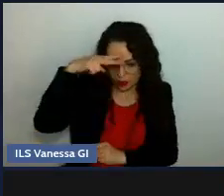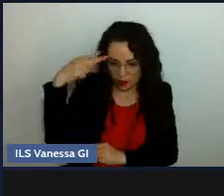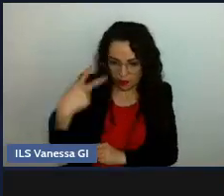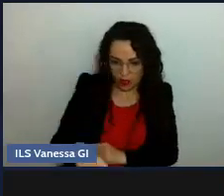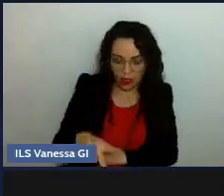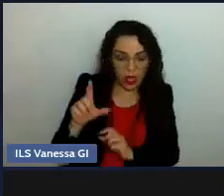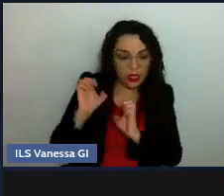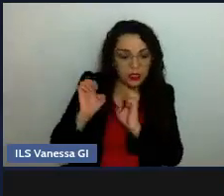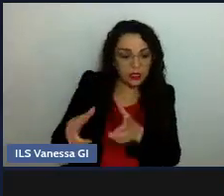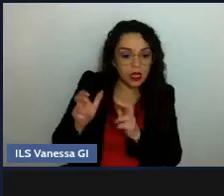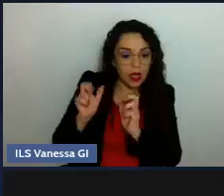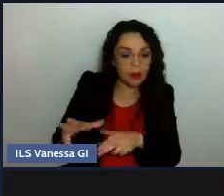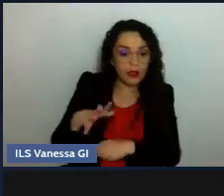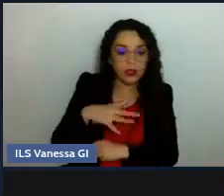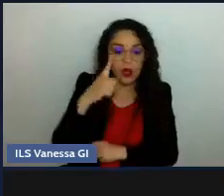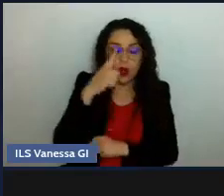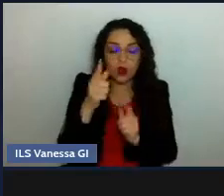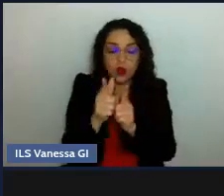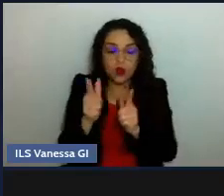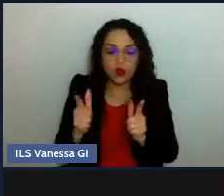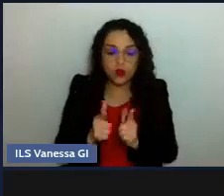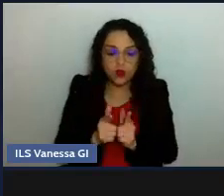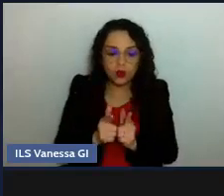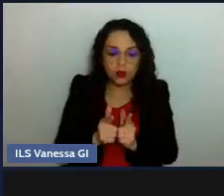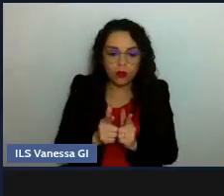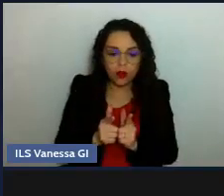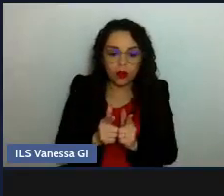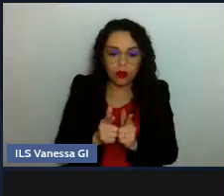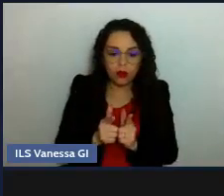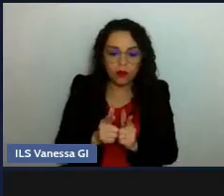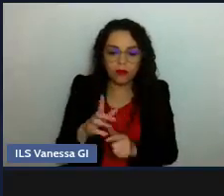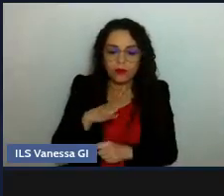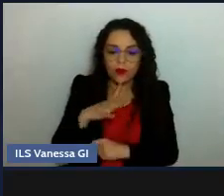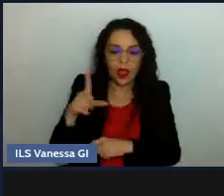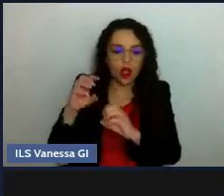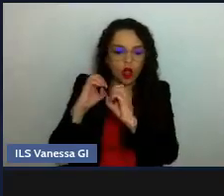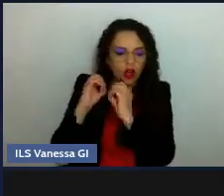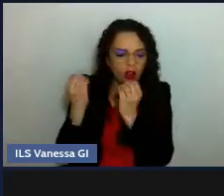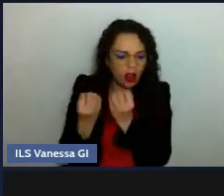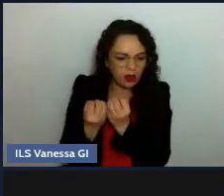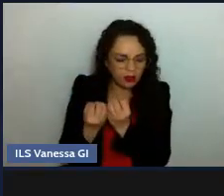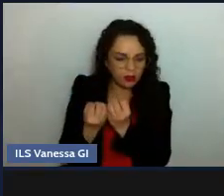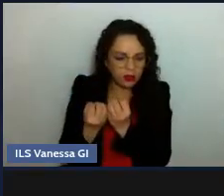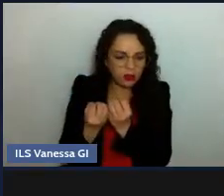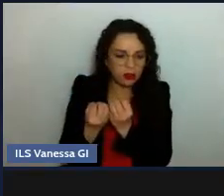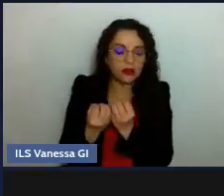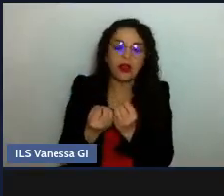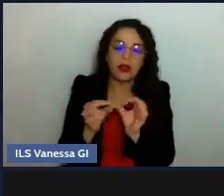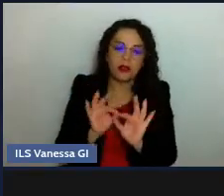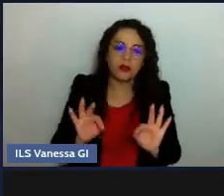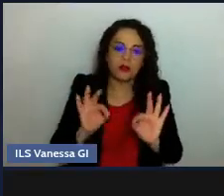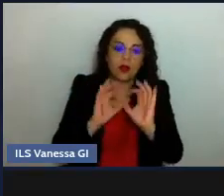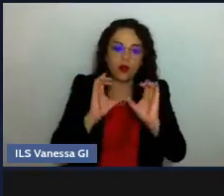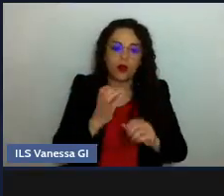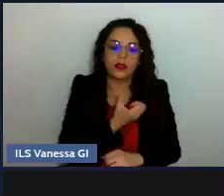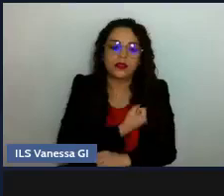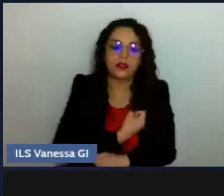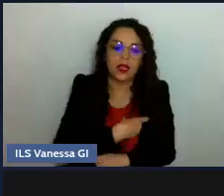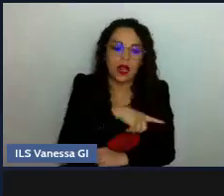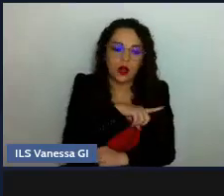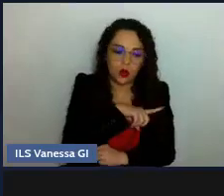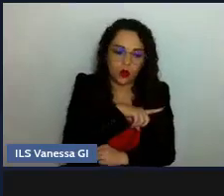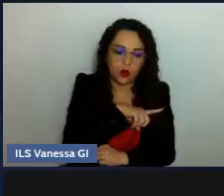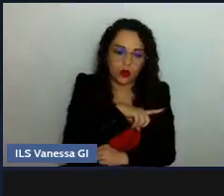que cuenta con una organización de caracoles, se llama, cuidan su salud de manera mantener